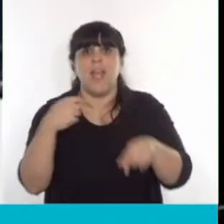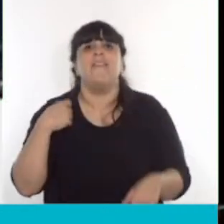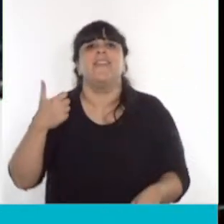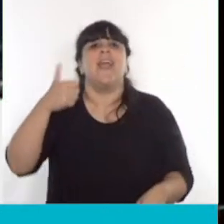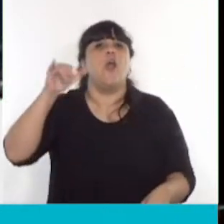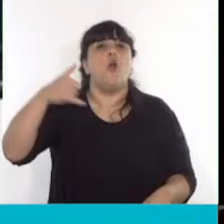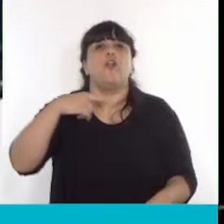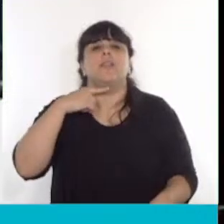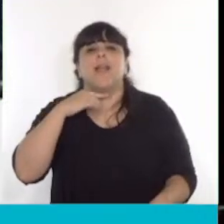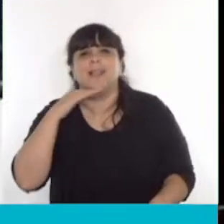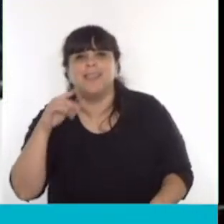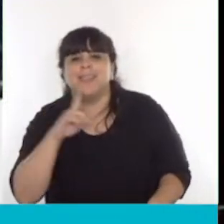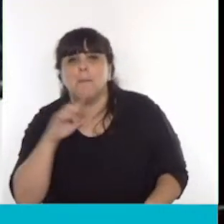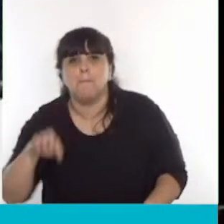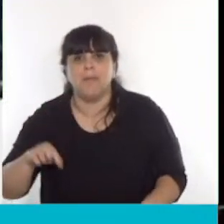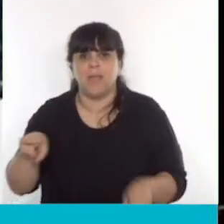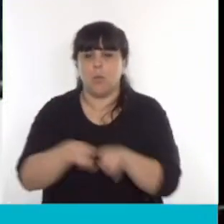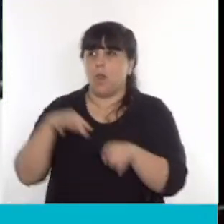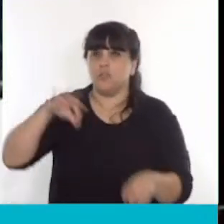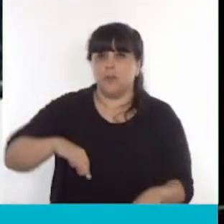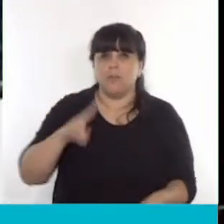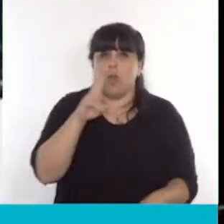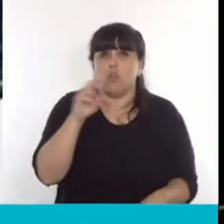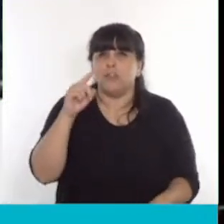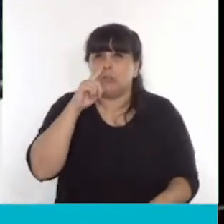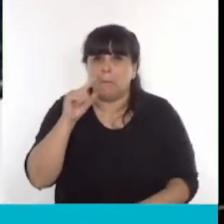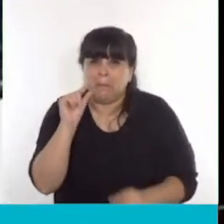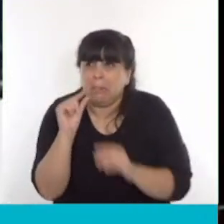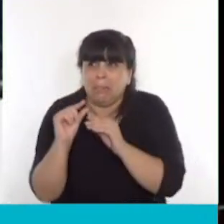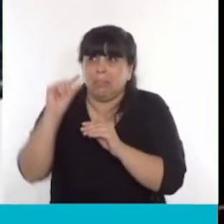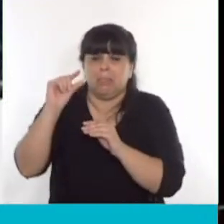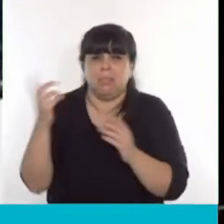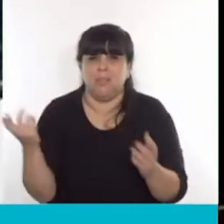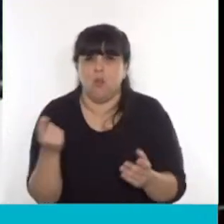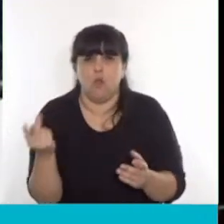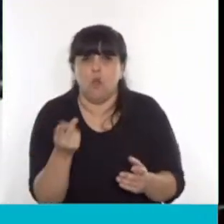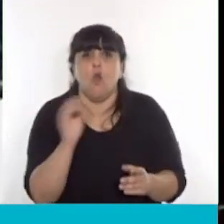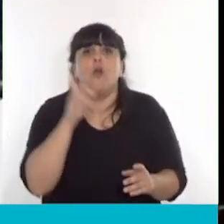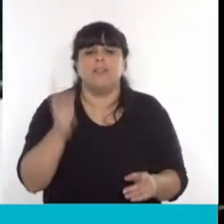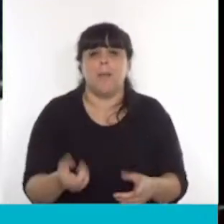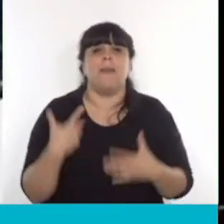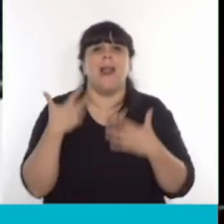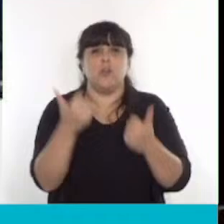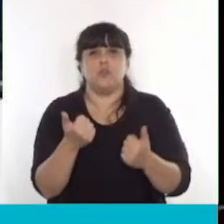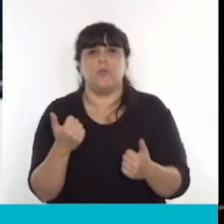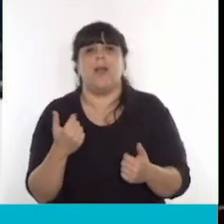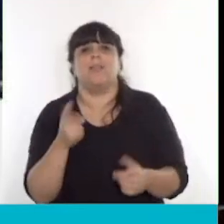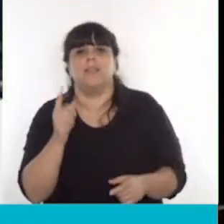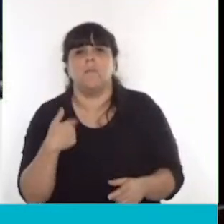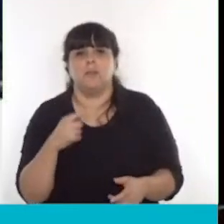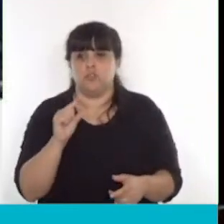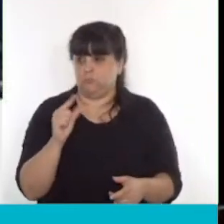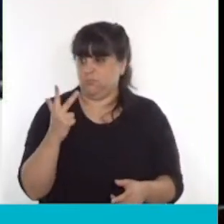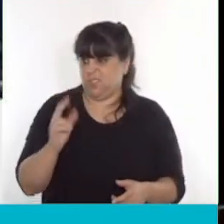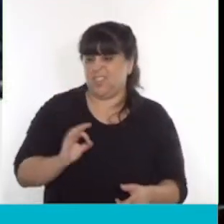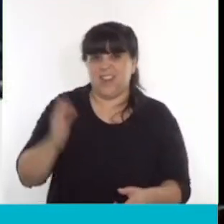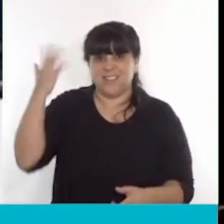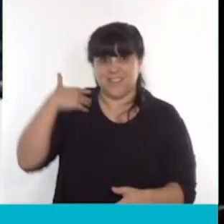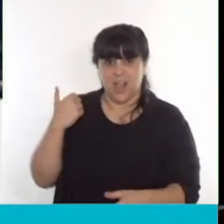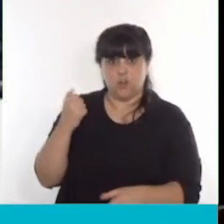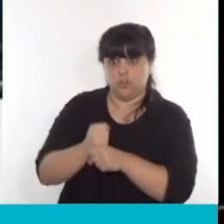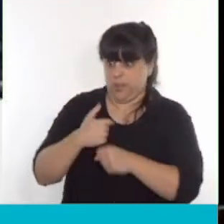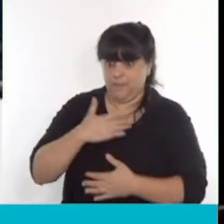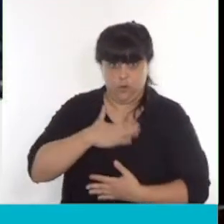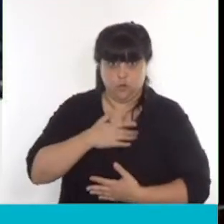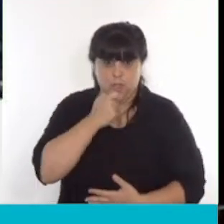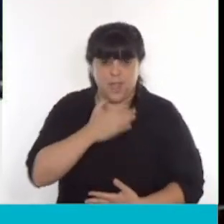cobran apenas por encima de 200.000 pesos, o docentes ad honorem como yo, por ejemplo, que hace 3 años que me desempeño en la Universidad Nacional